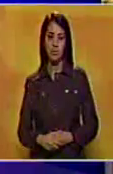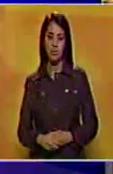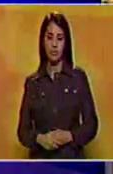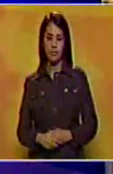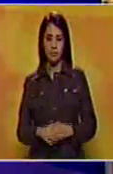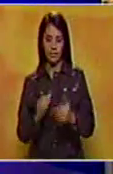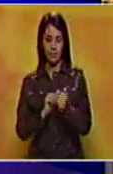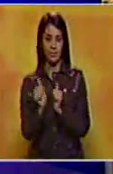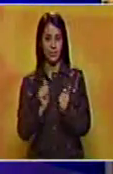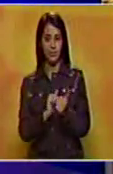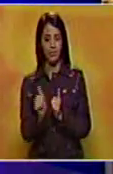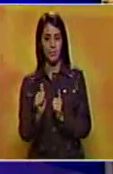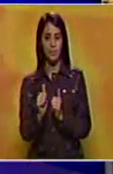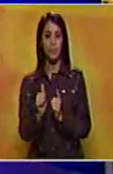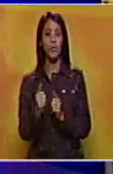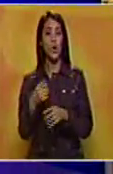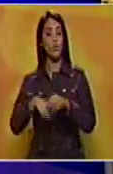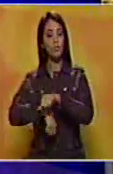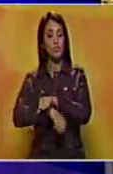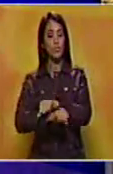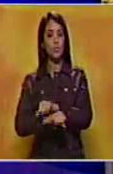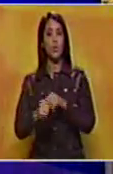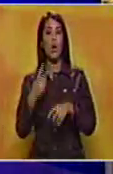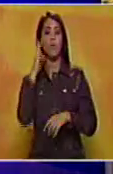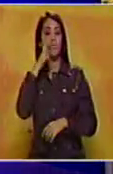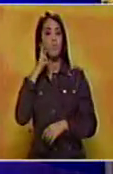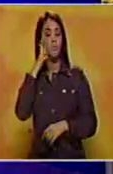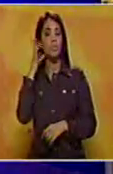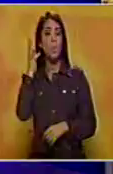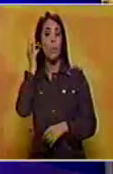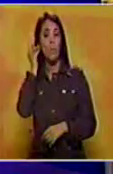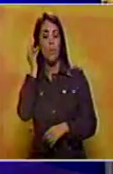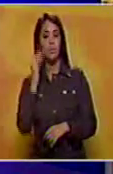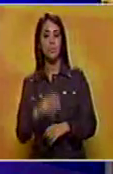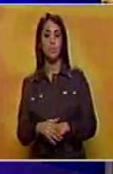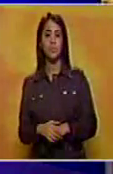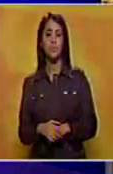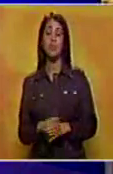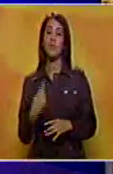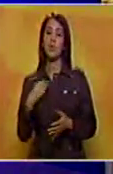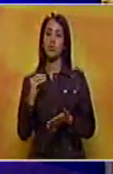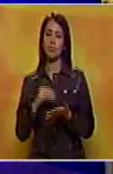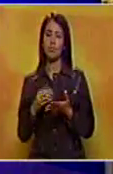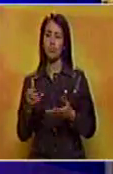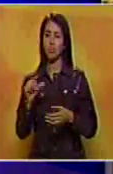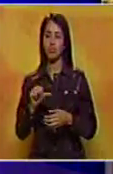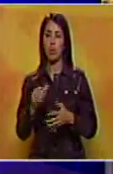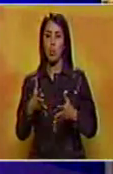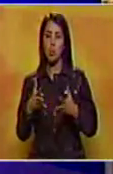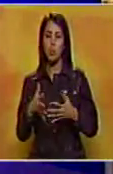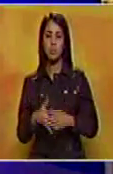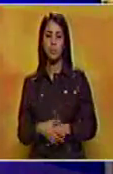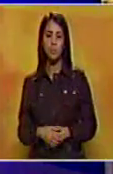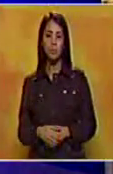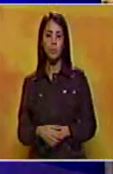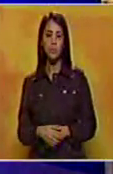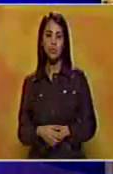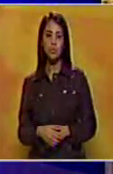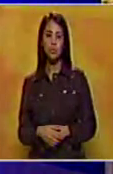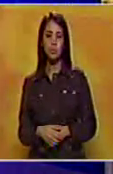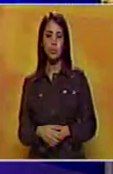Amigas y amigos, comenzamos los deportes con fútbol porque la Vinotinto femenina sub-17 cayó en su primer choque en el cuadrangular final del sudamericano de la